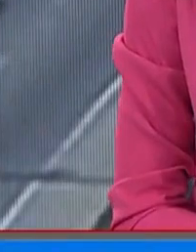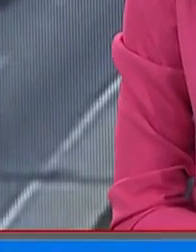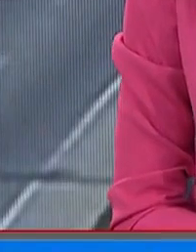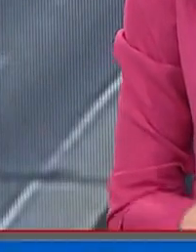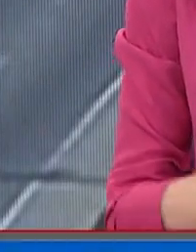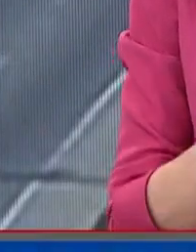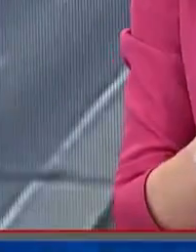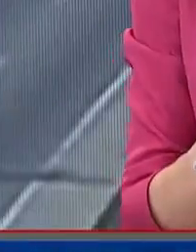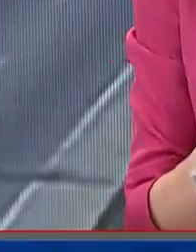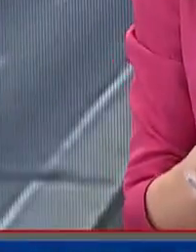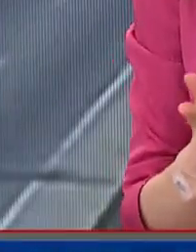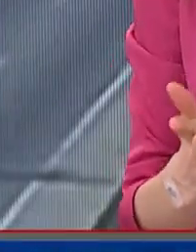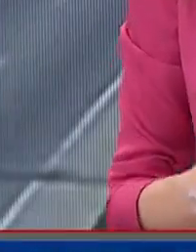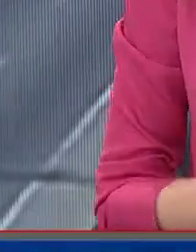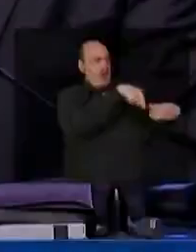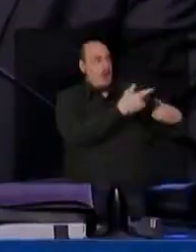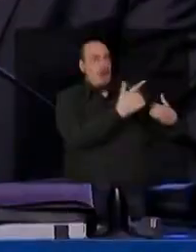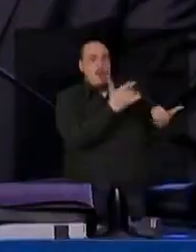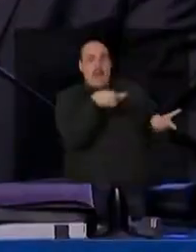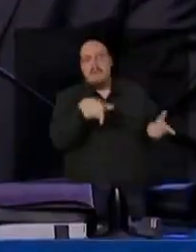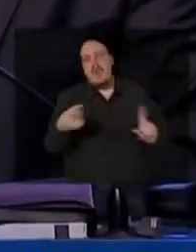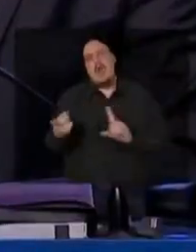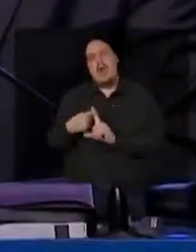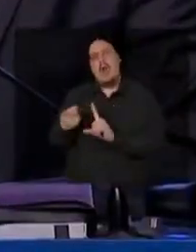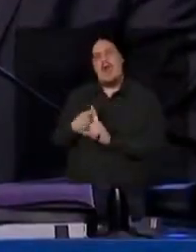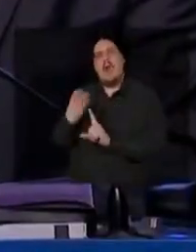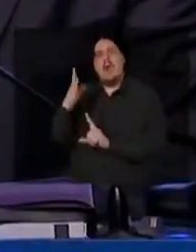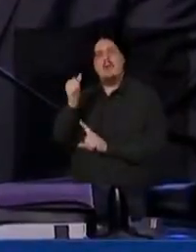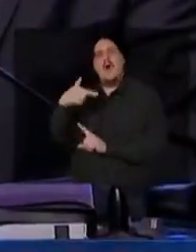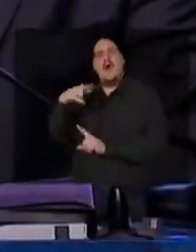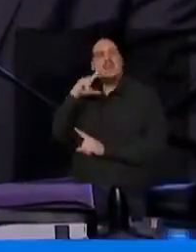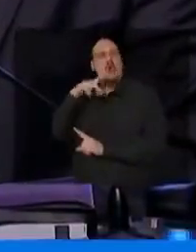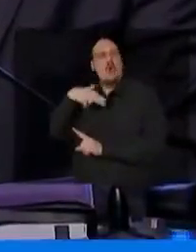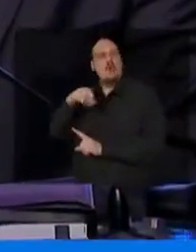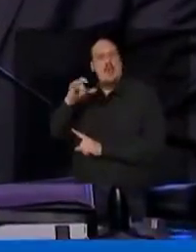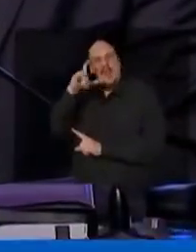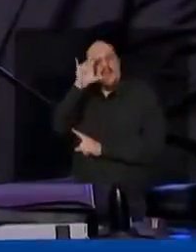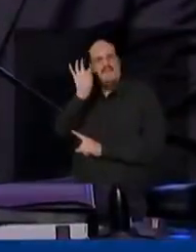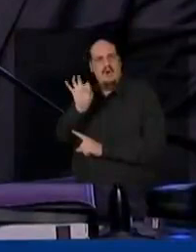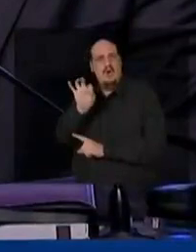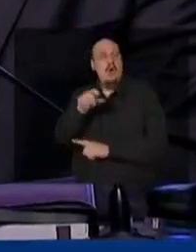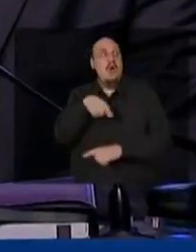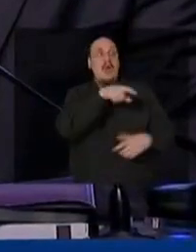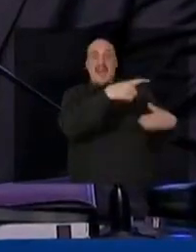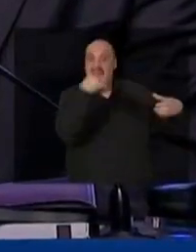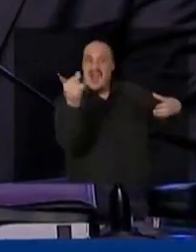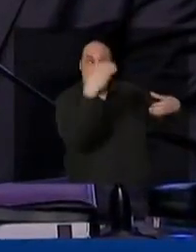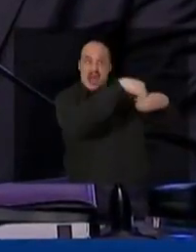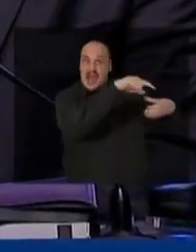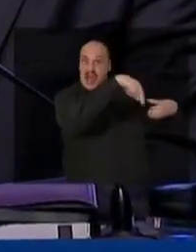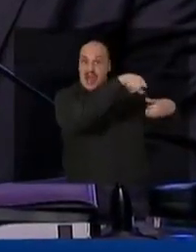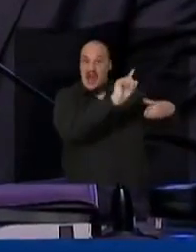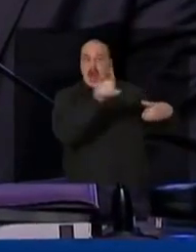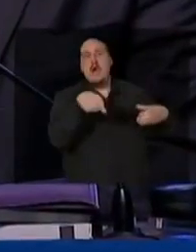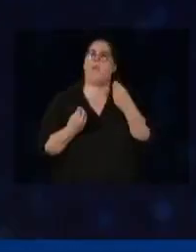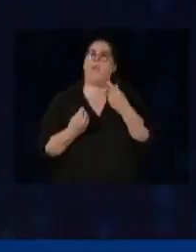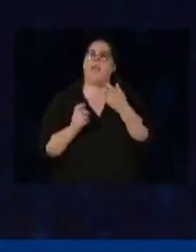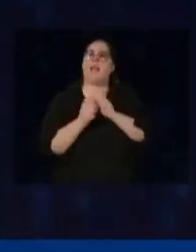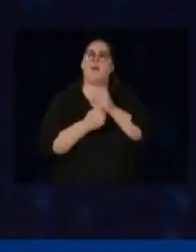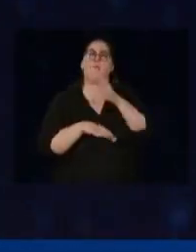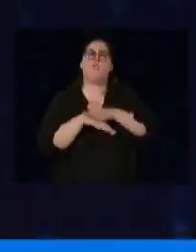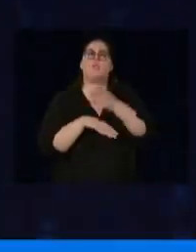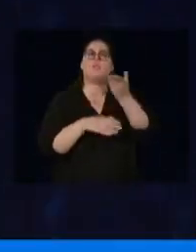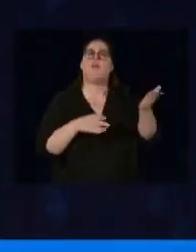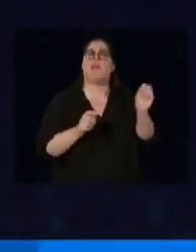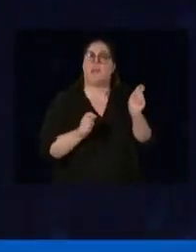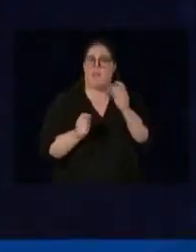Patricia esa carita de m obviamente era meme todo o sea los memes después los vamos a ver porque eran muy buenos la verdad